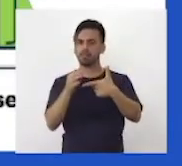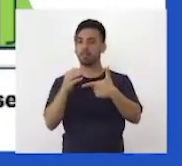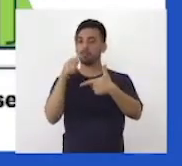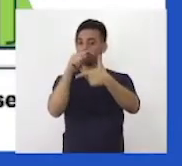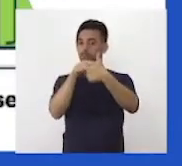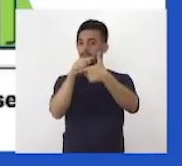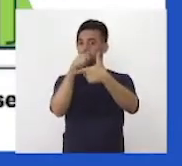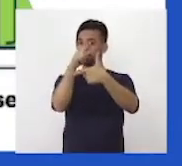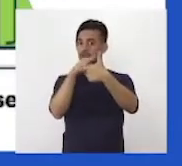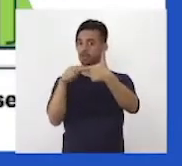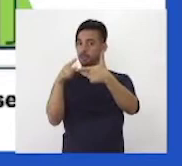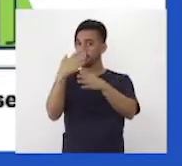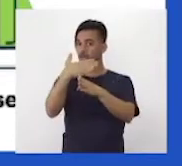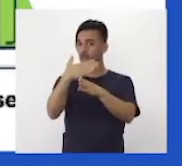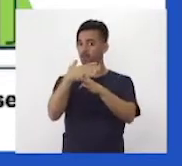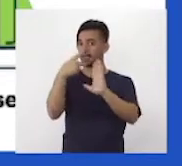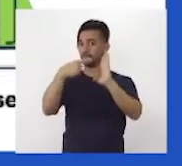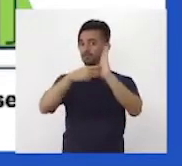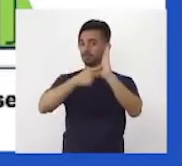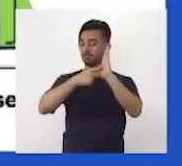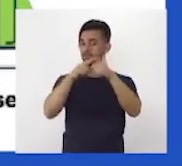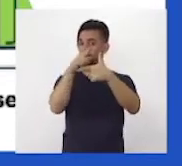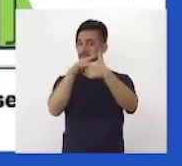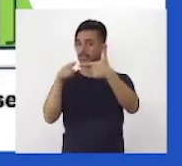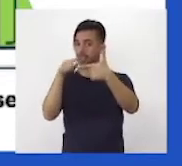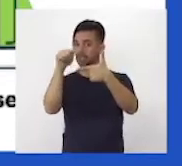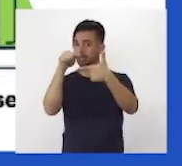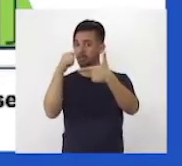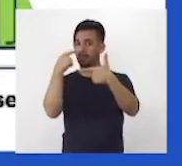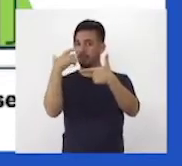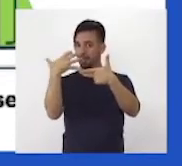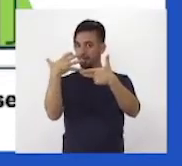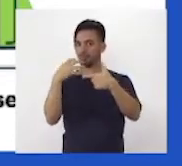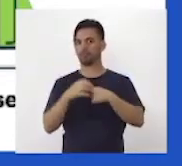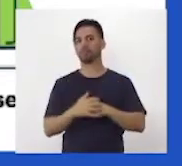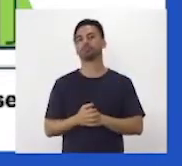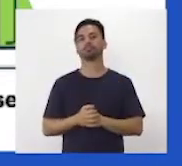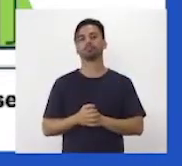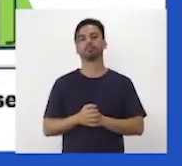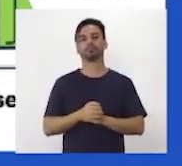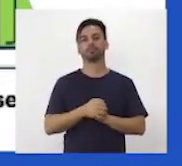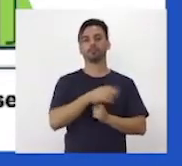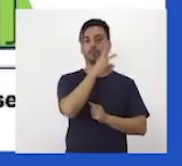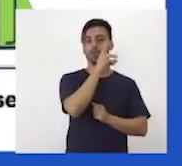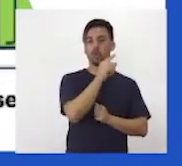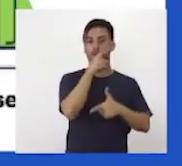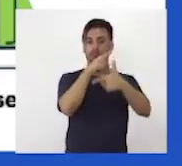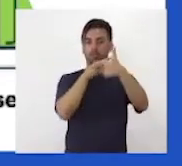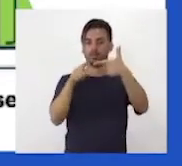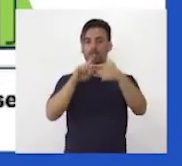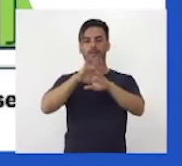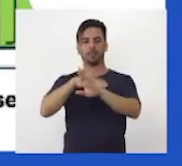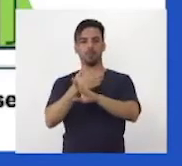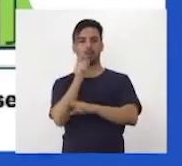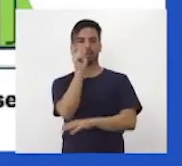pero dividiendo los coeficientes y dividiendo la parte